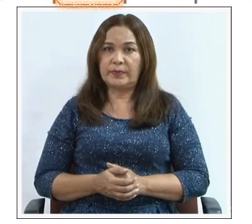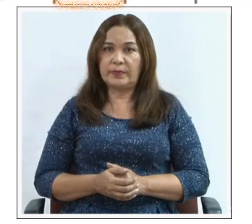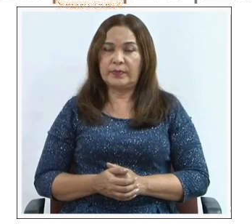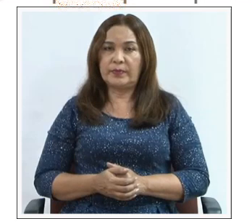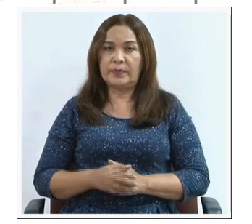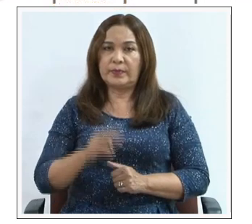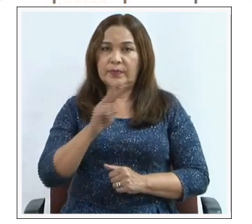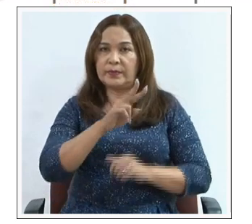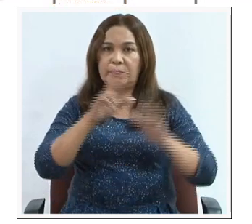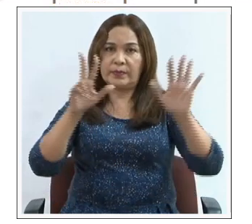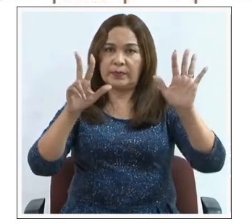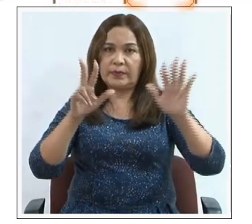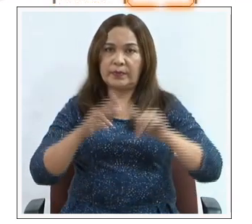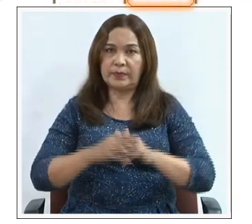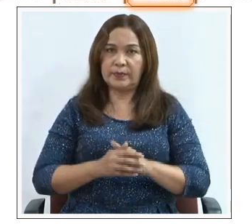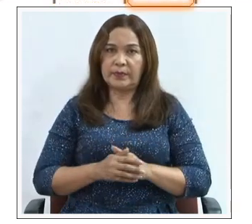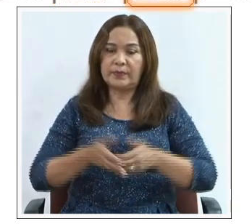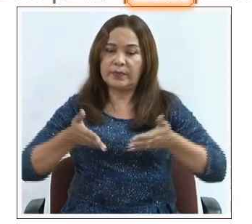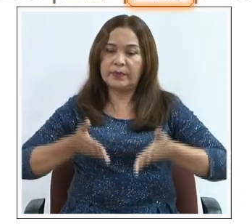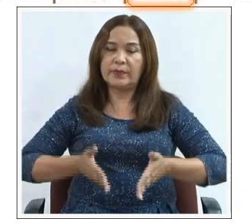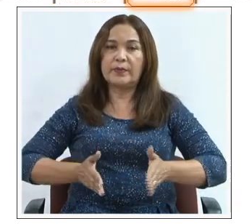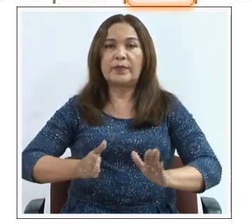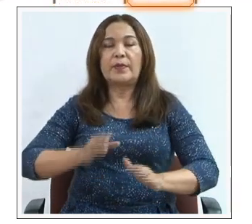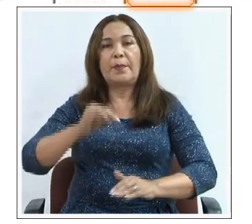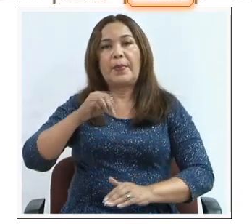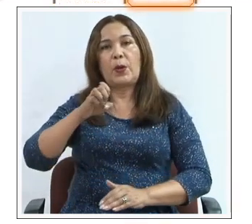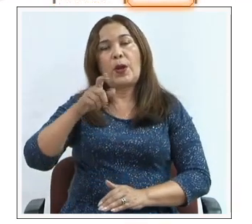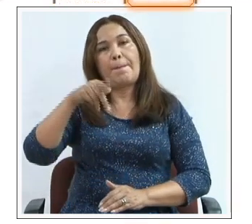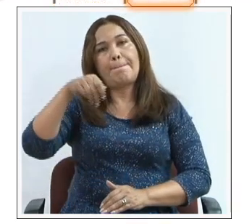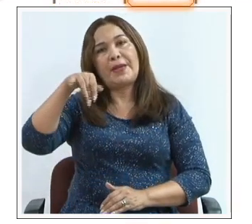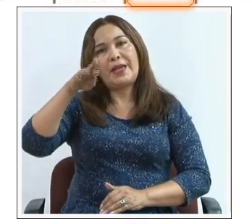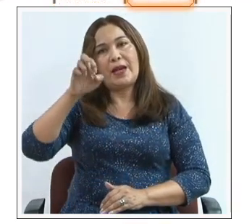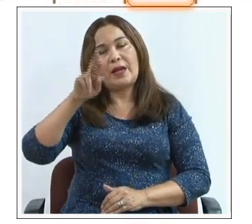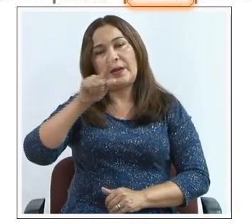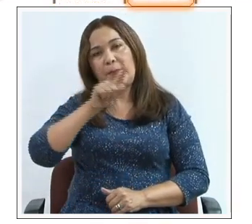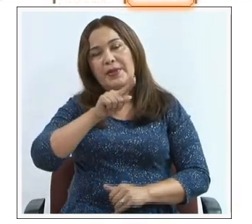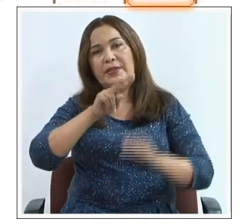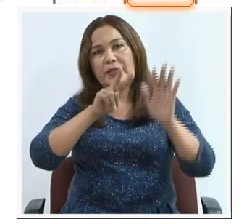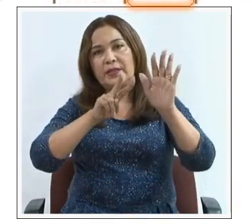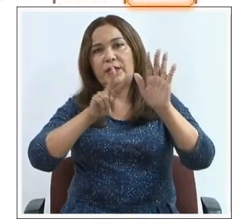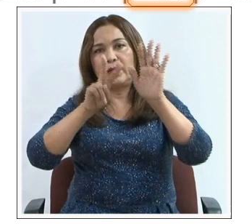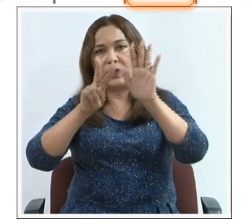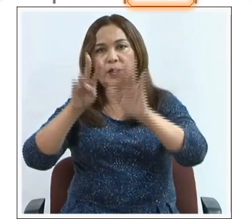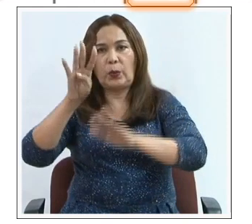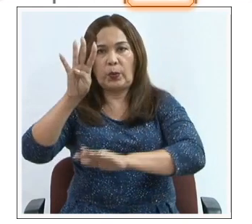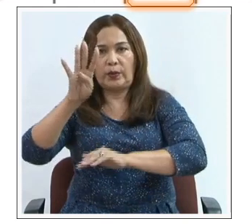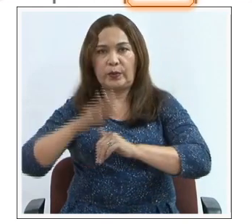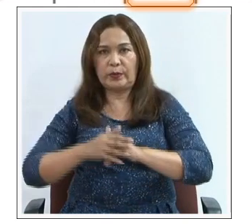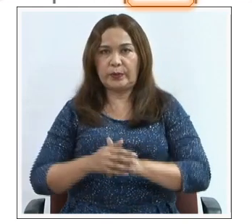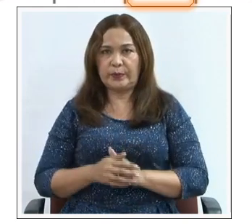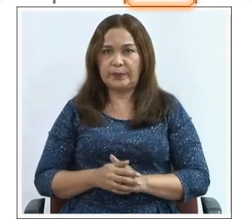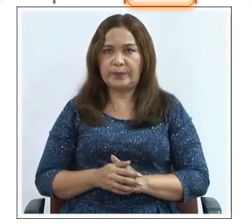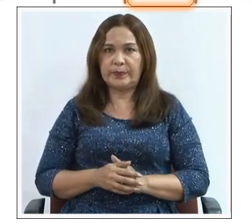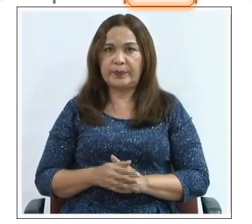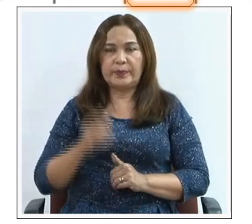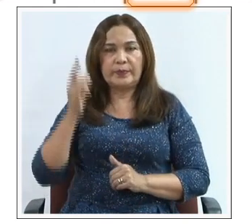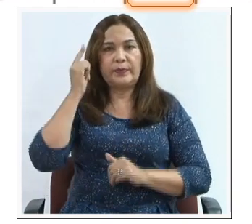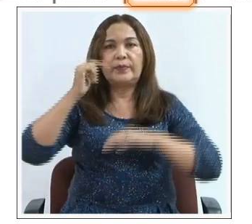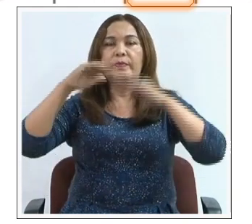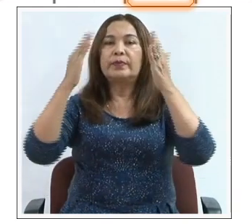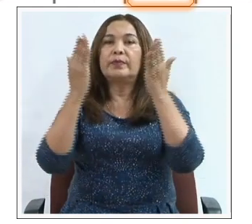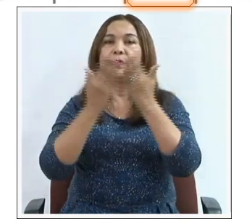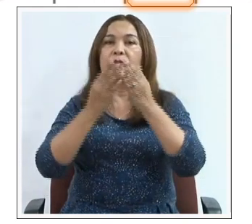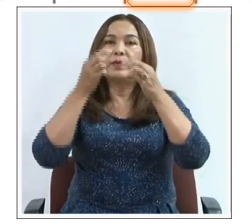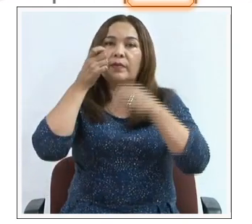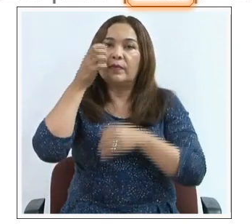día 28 natalicio de manuel piar mil 774 día mundial de